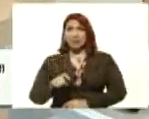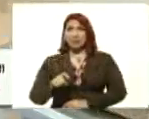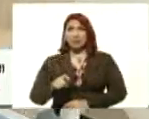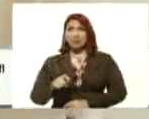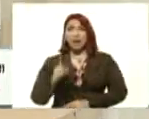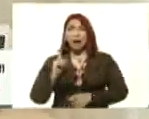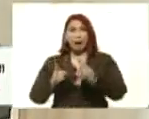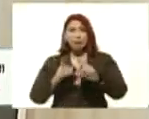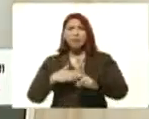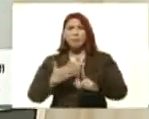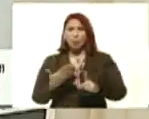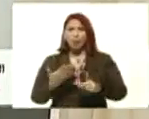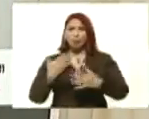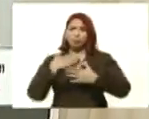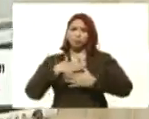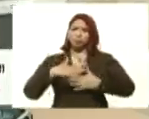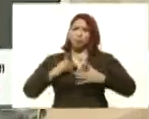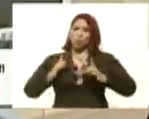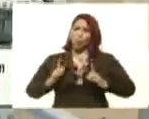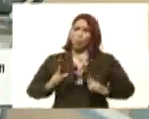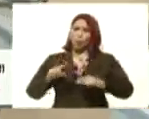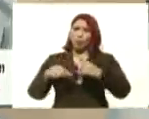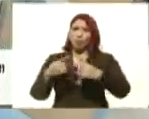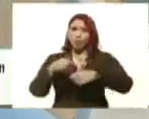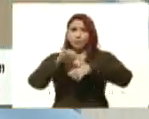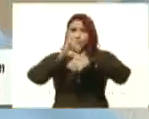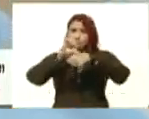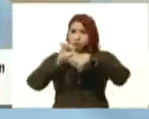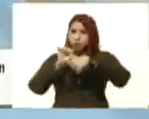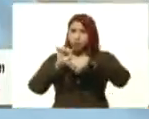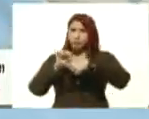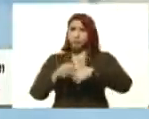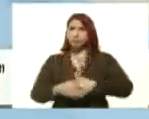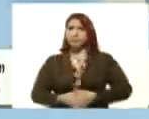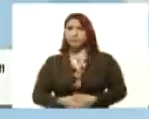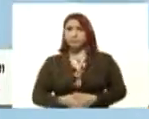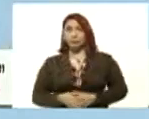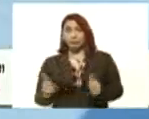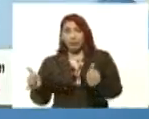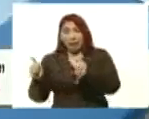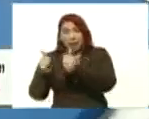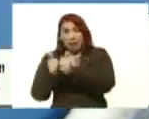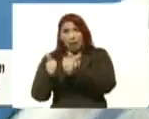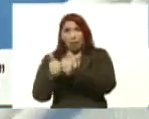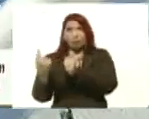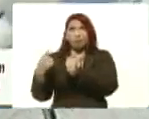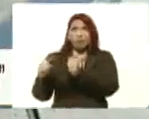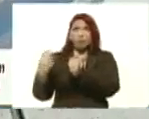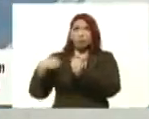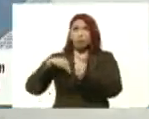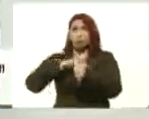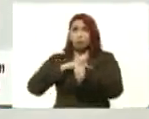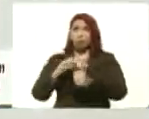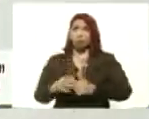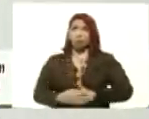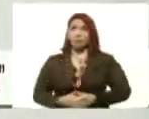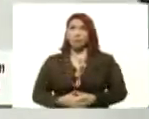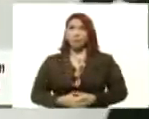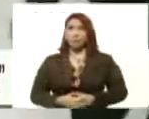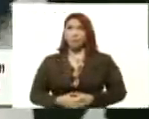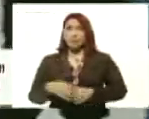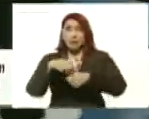alguien pueda recuperarse luego de una intervención. Y al lado tenemos nosotros el